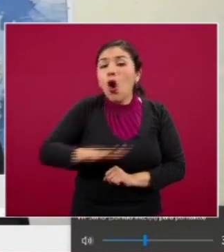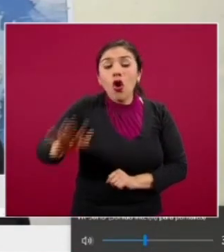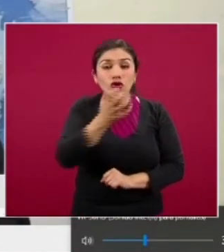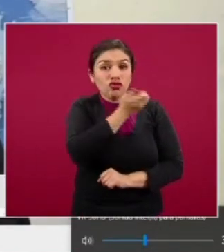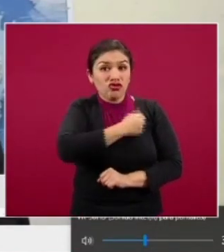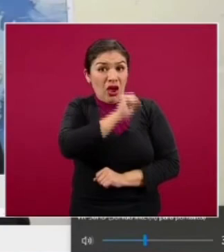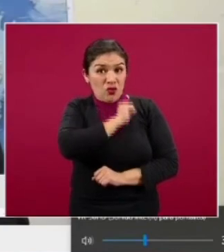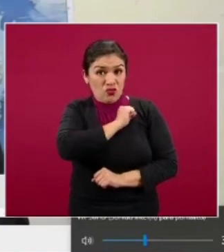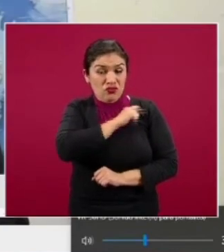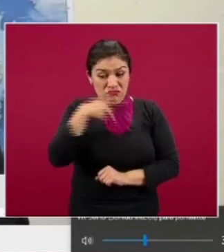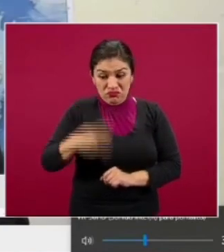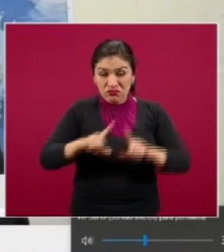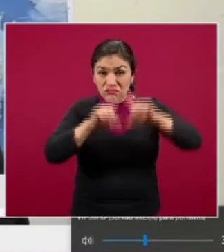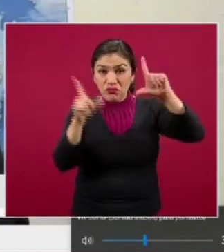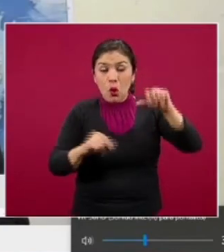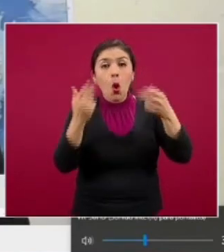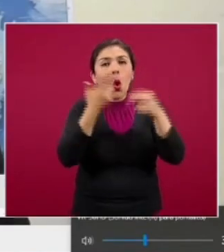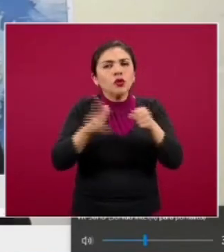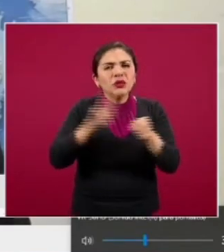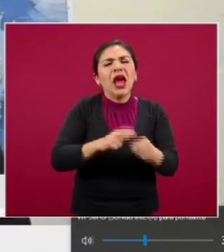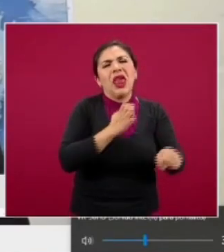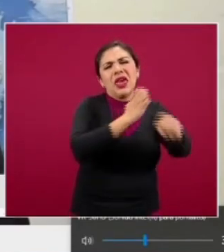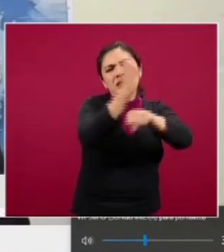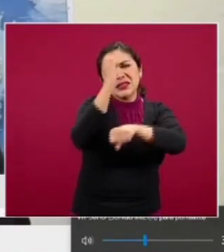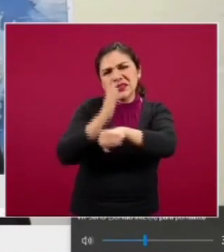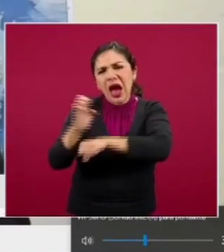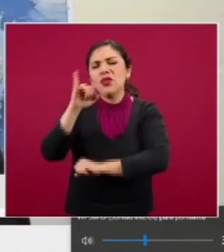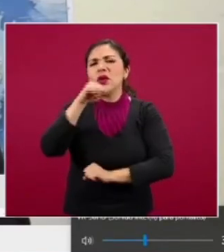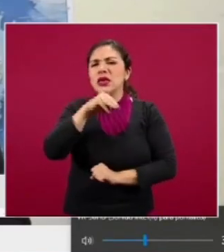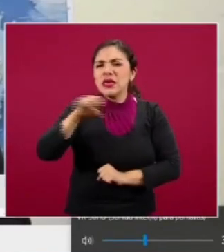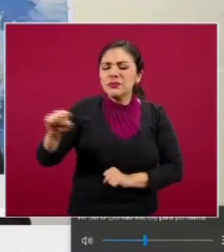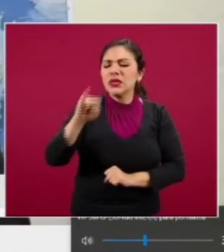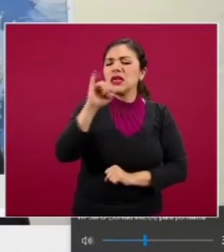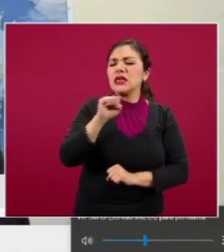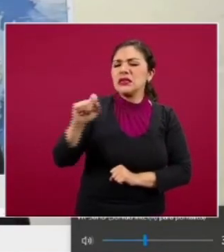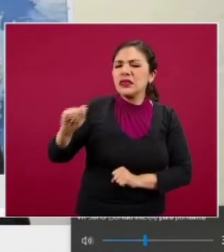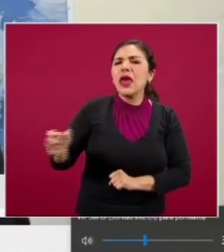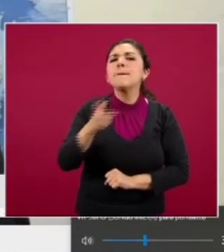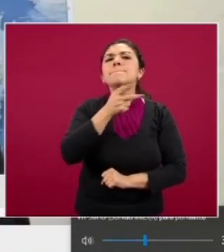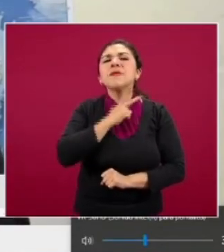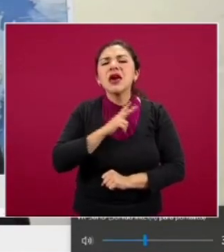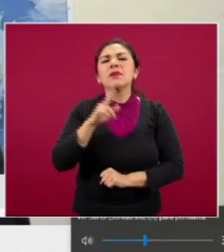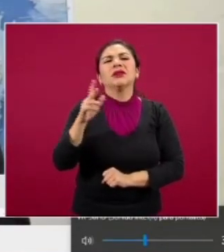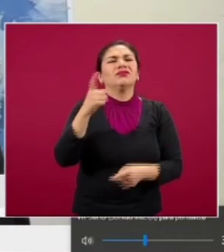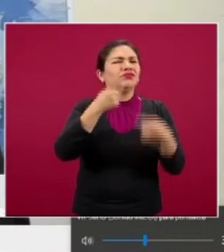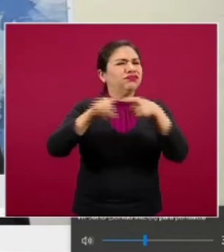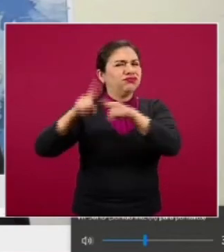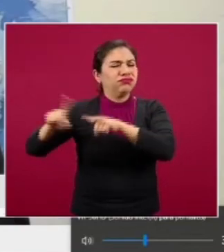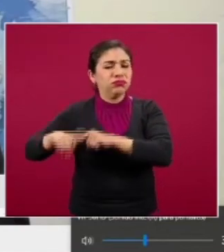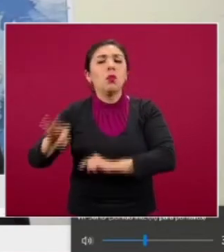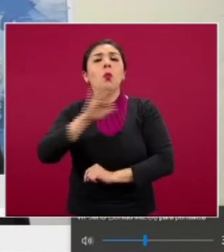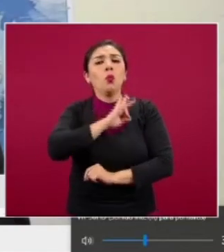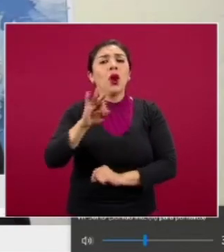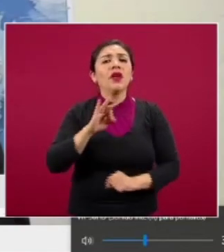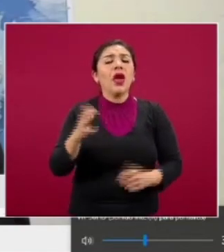salud, los hospitales estatales, el IMSS, el ISSSTE, Pemex, etcétera, le permiten organizar y